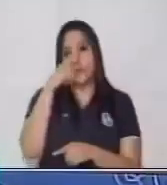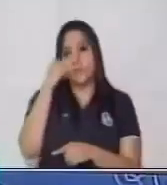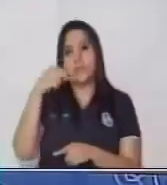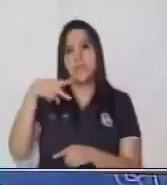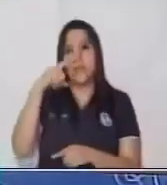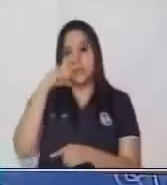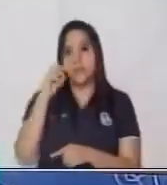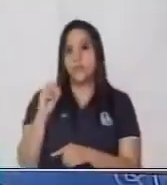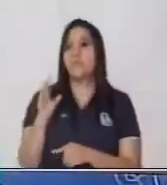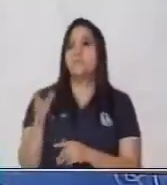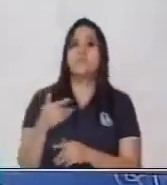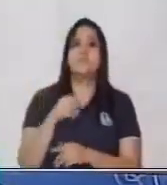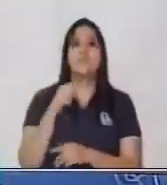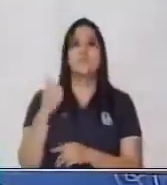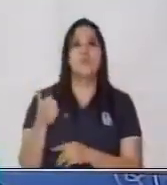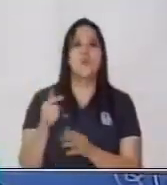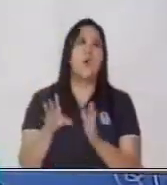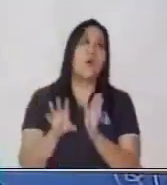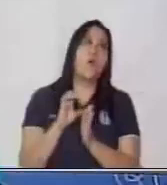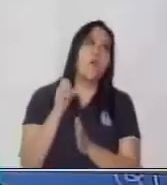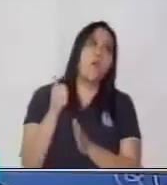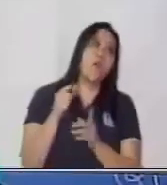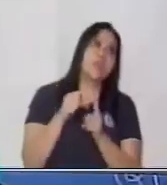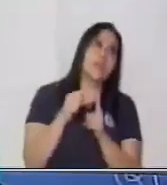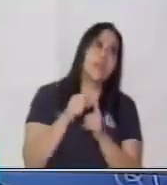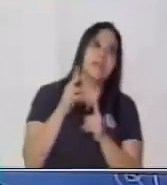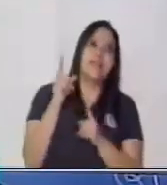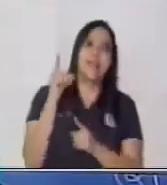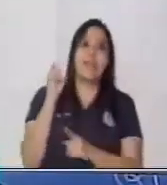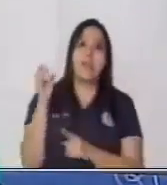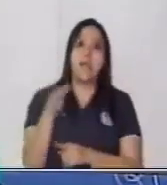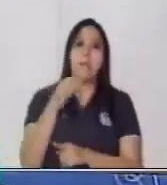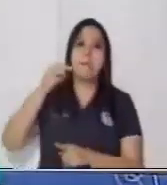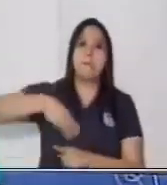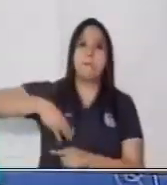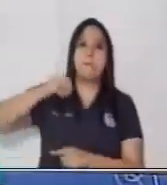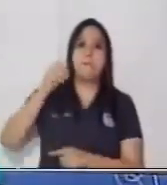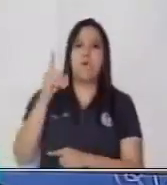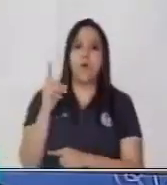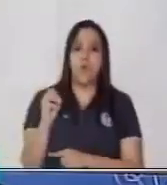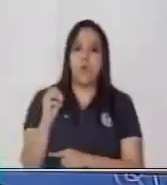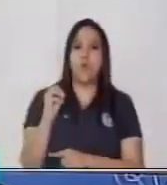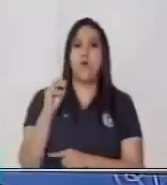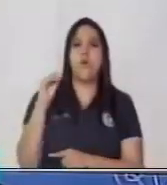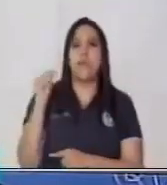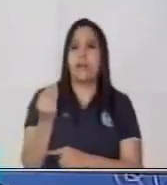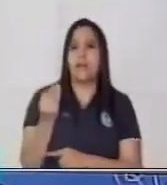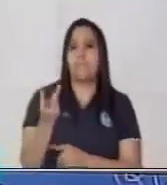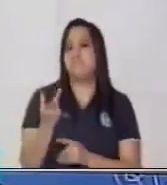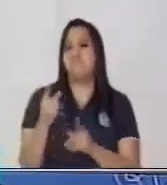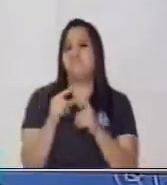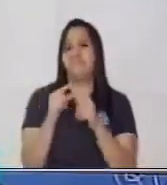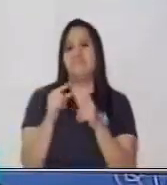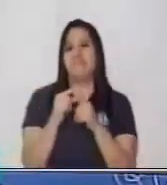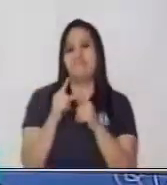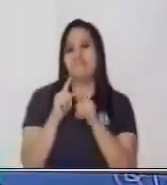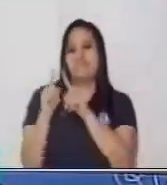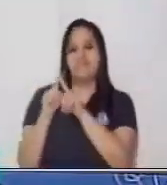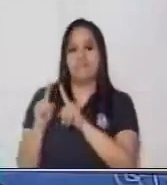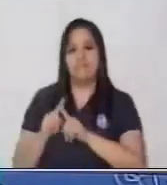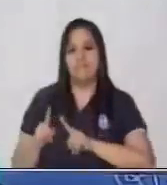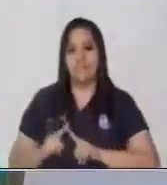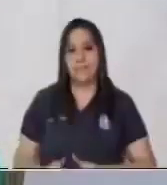lo tanto, de modo que son también frases del nexo consecutivas